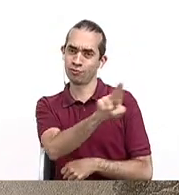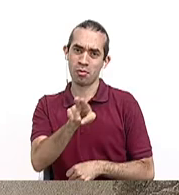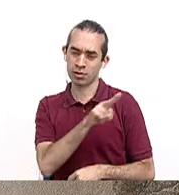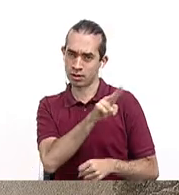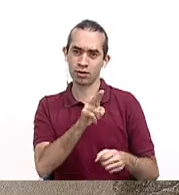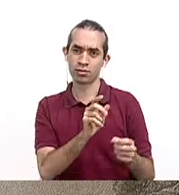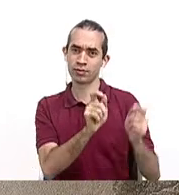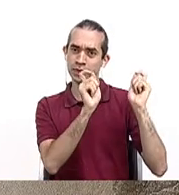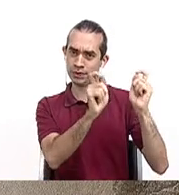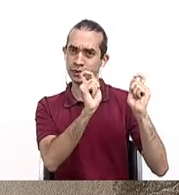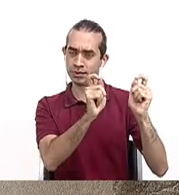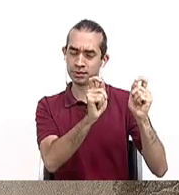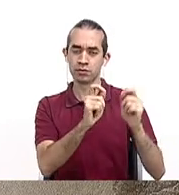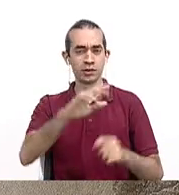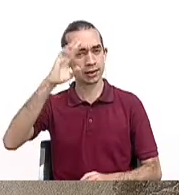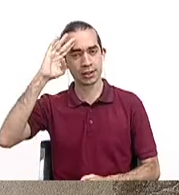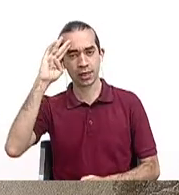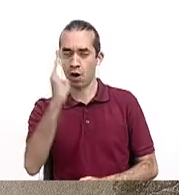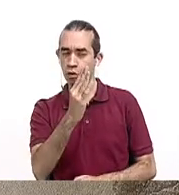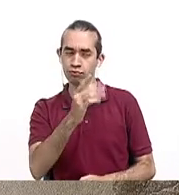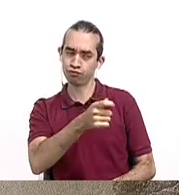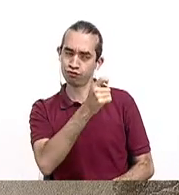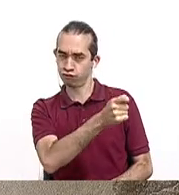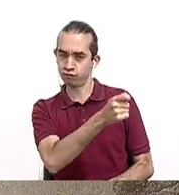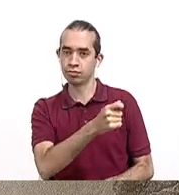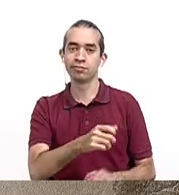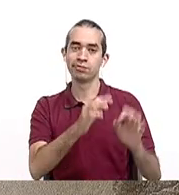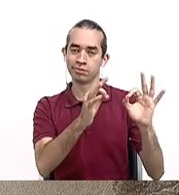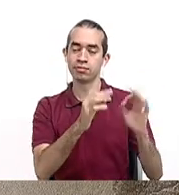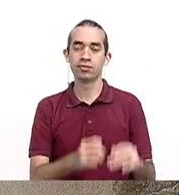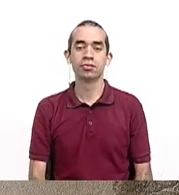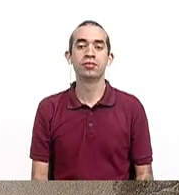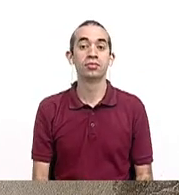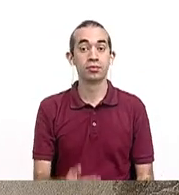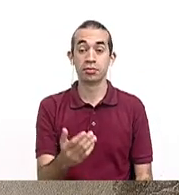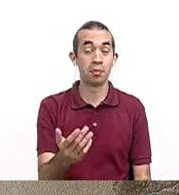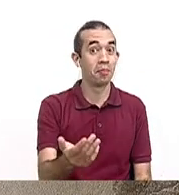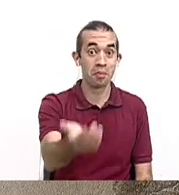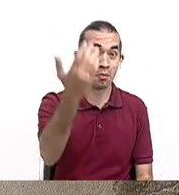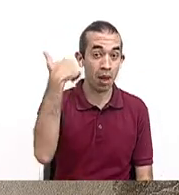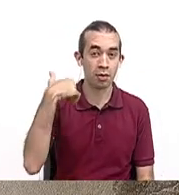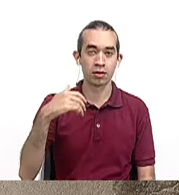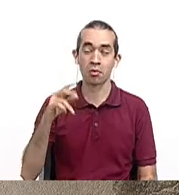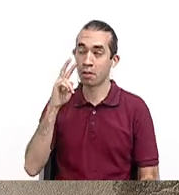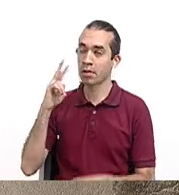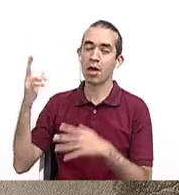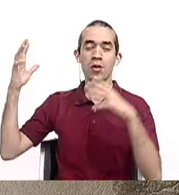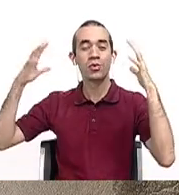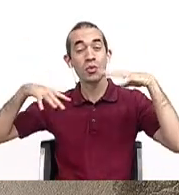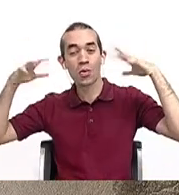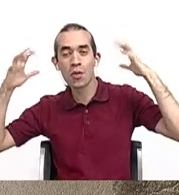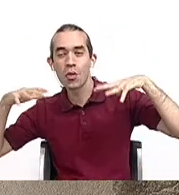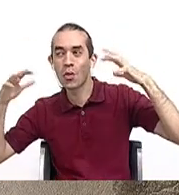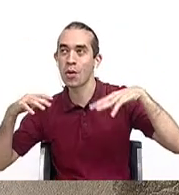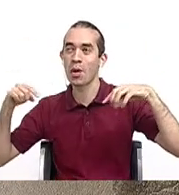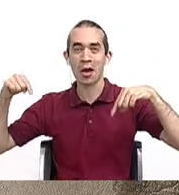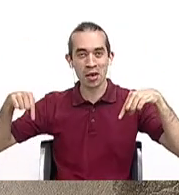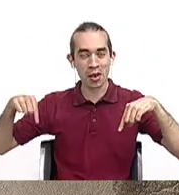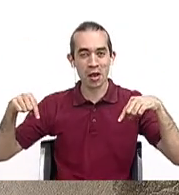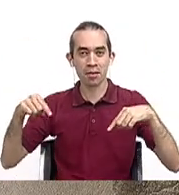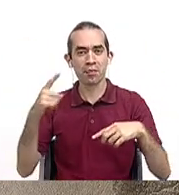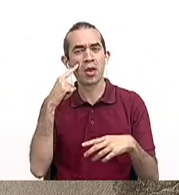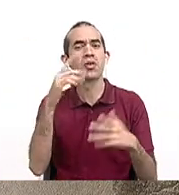educación un saludo también por supuesto para ellos qué les parece si me acompañan ahí está lloviendo un poquito cómo está por su casa por su barrio